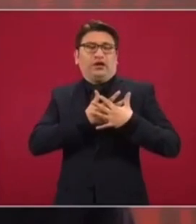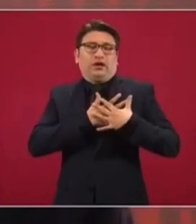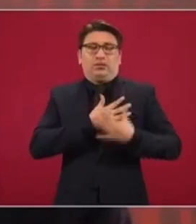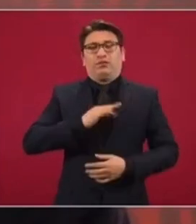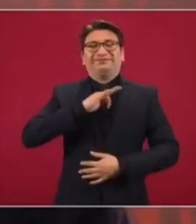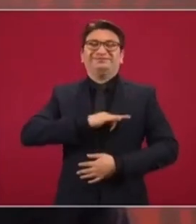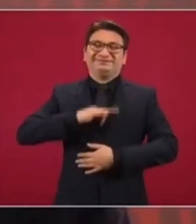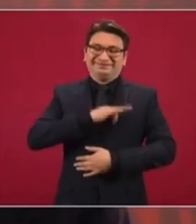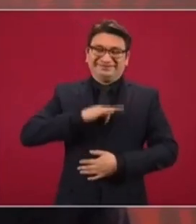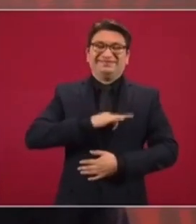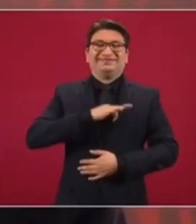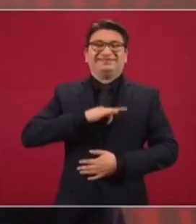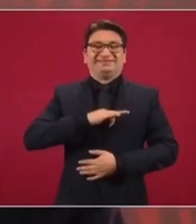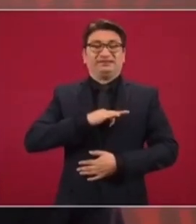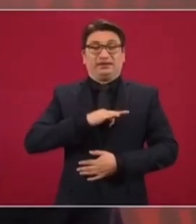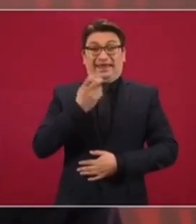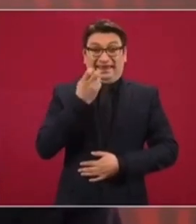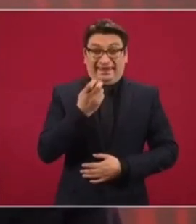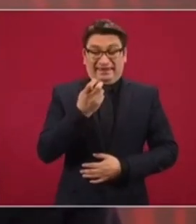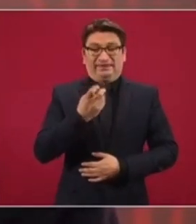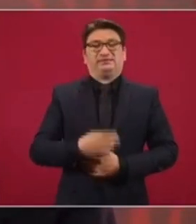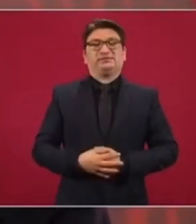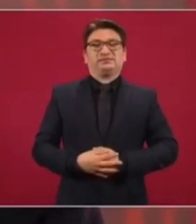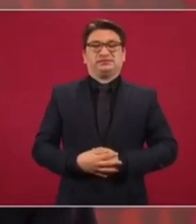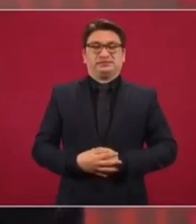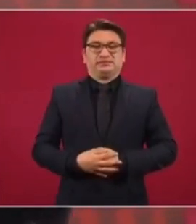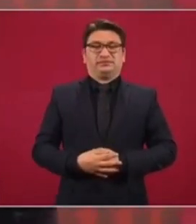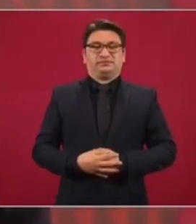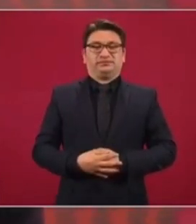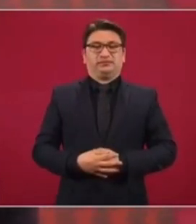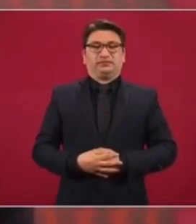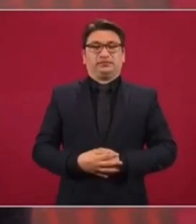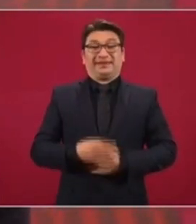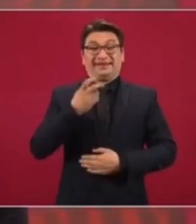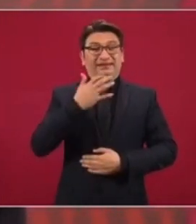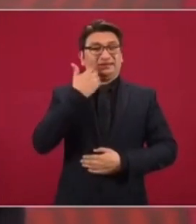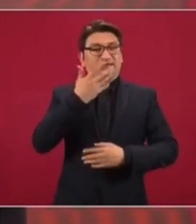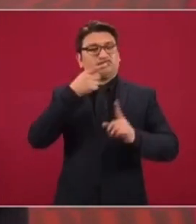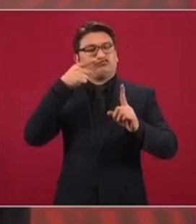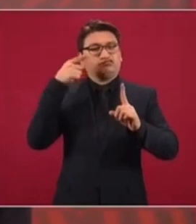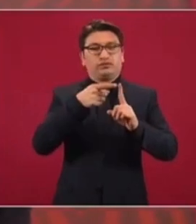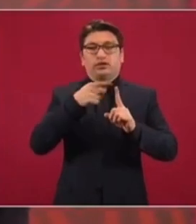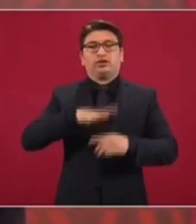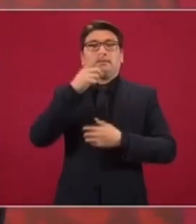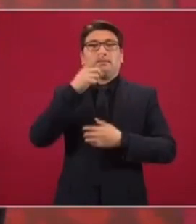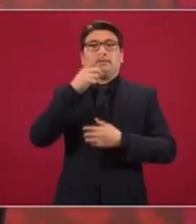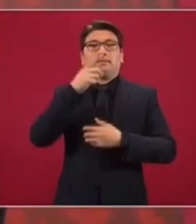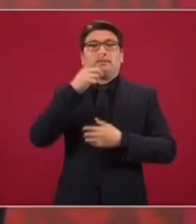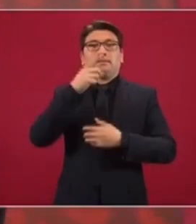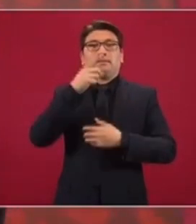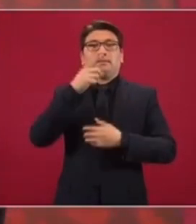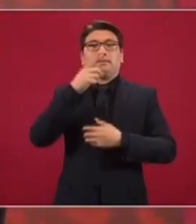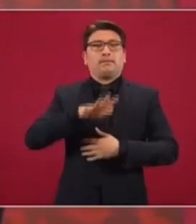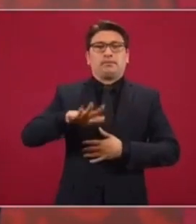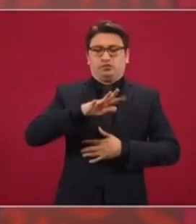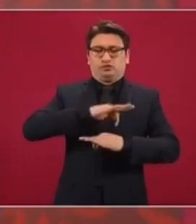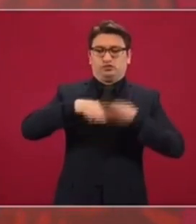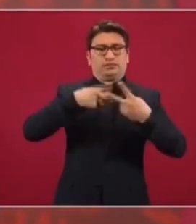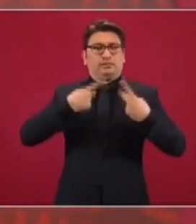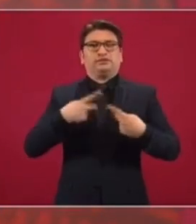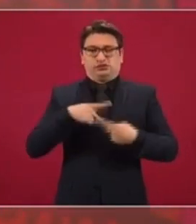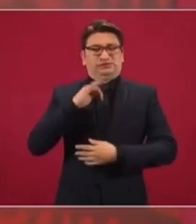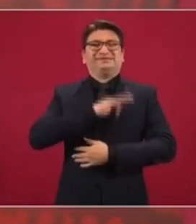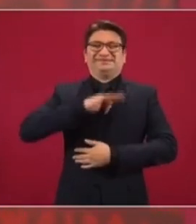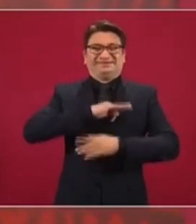felicidad como fin último del gobierno, de lograr la felicidad del pueblo.